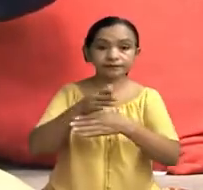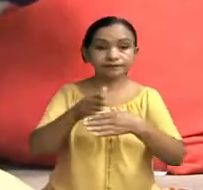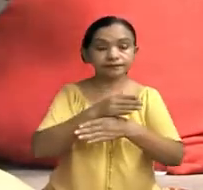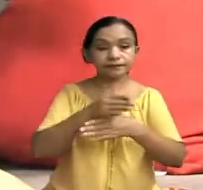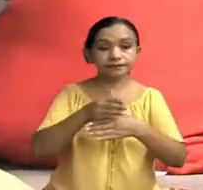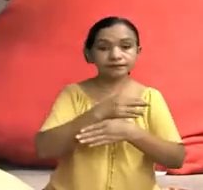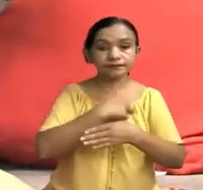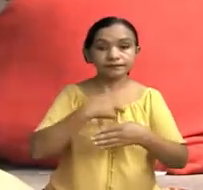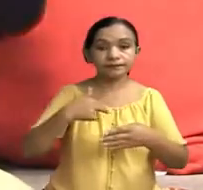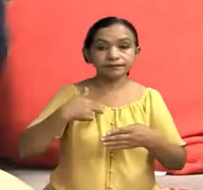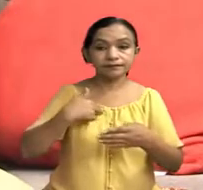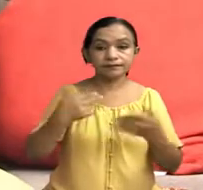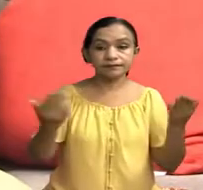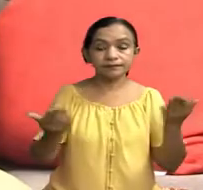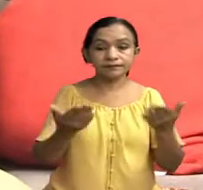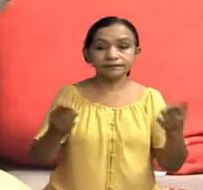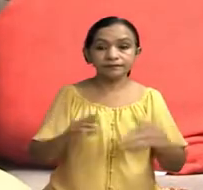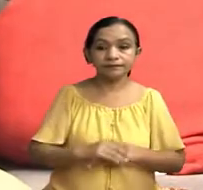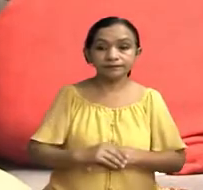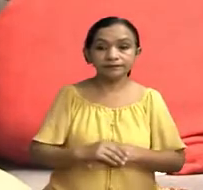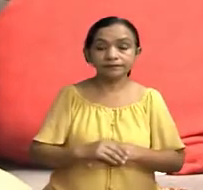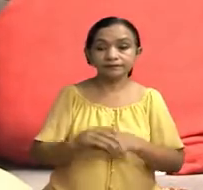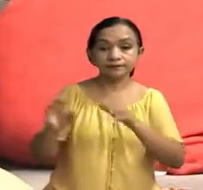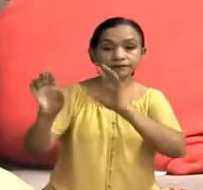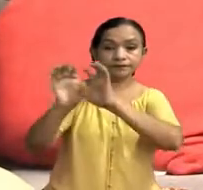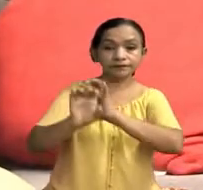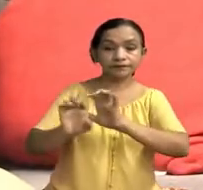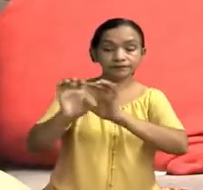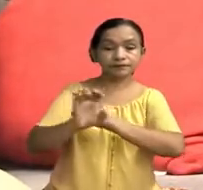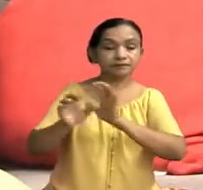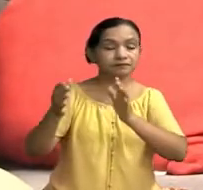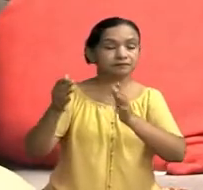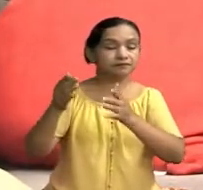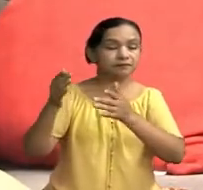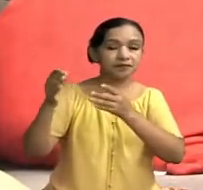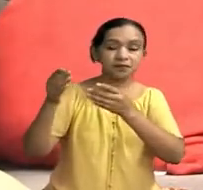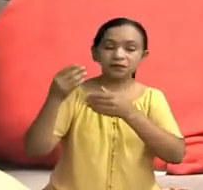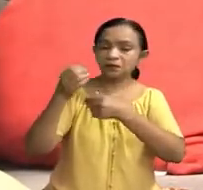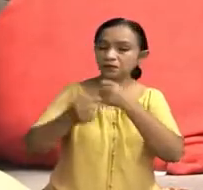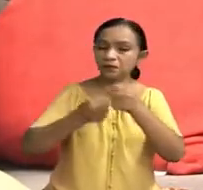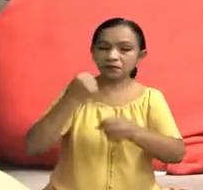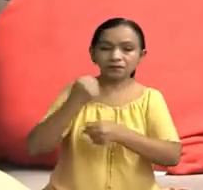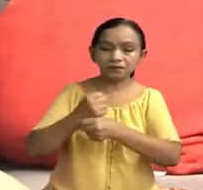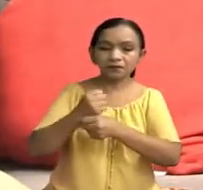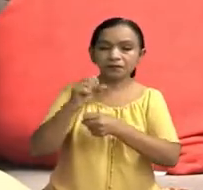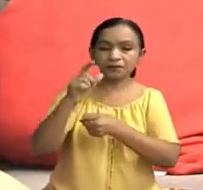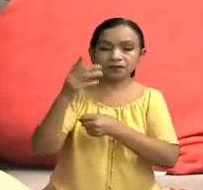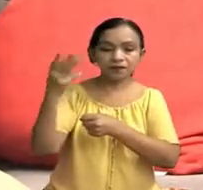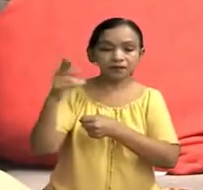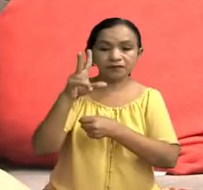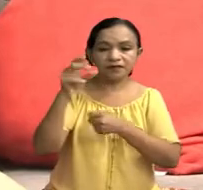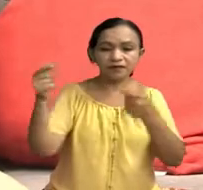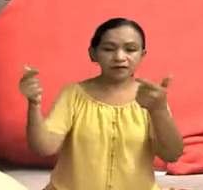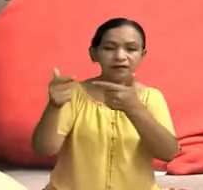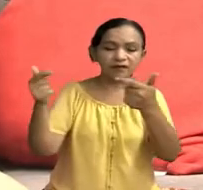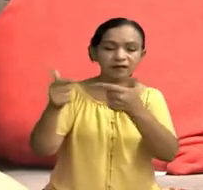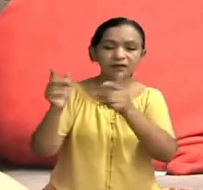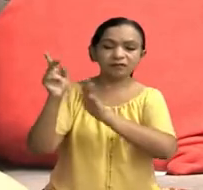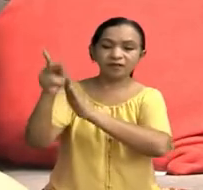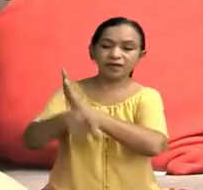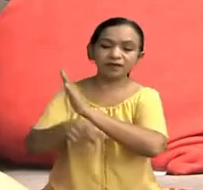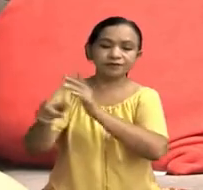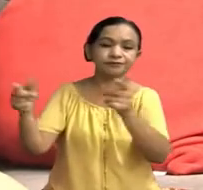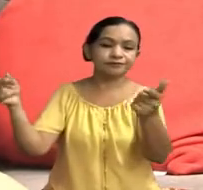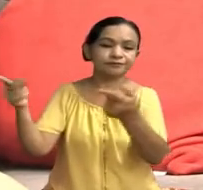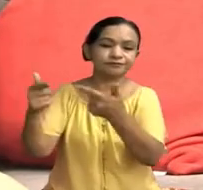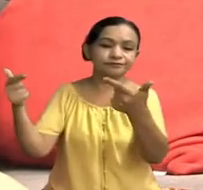siglo XX, como la lograron los europeos, pese a que los europeos pasaron casi una buena parte del siglo XIX y el siglo XX en guerras, ¿verdad? Claro. Pero luego,